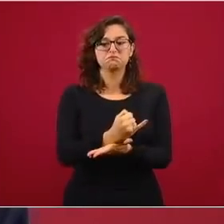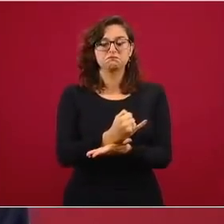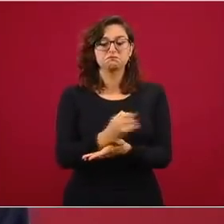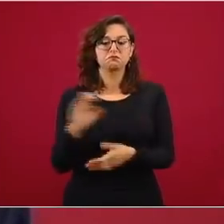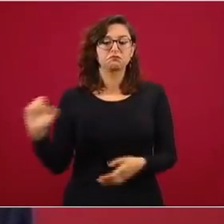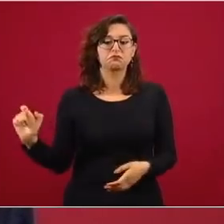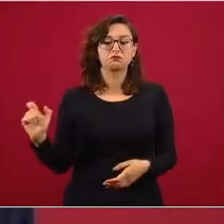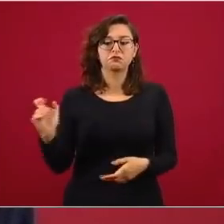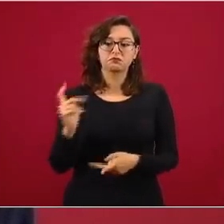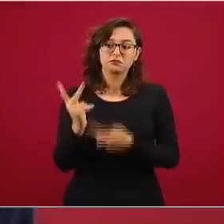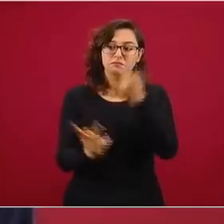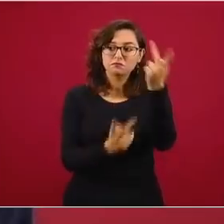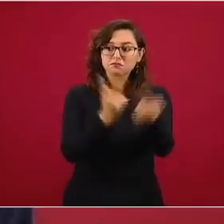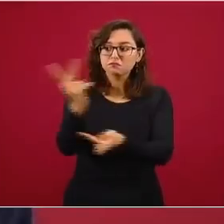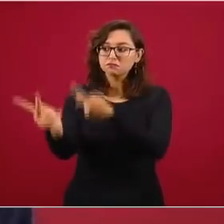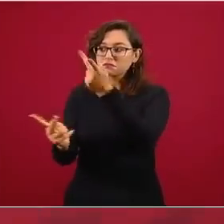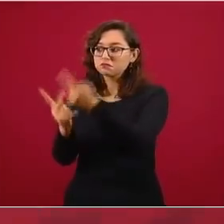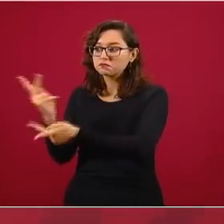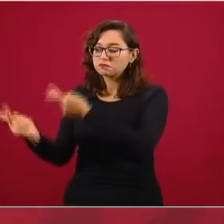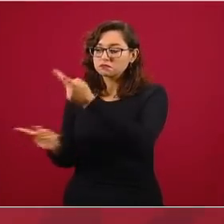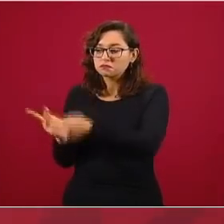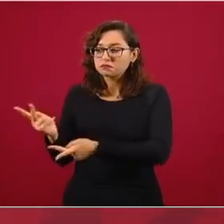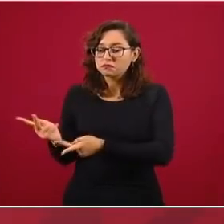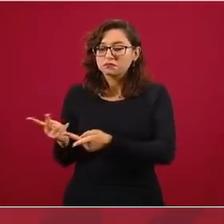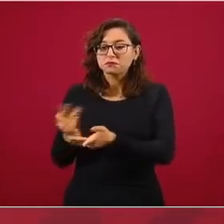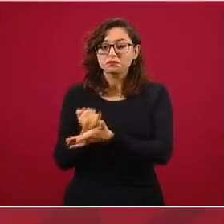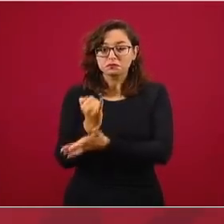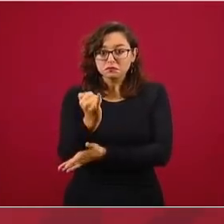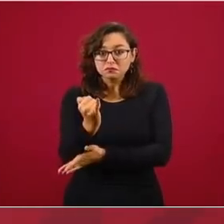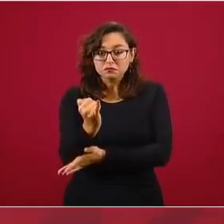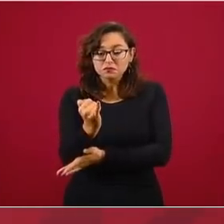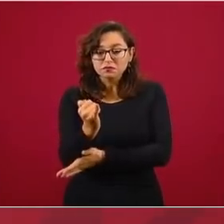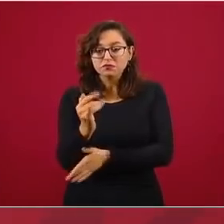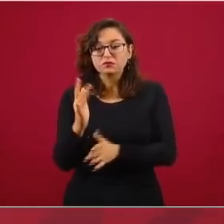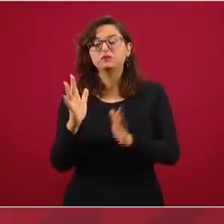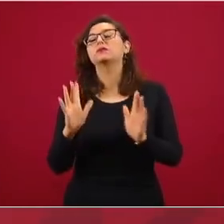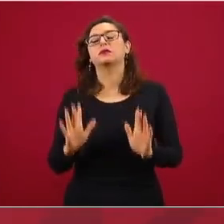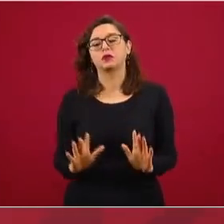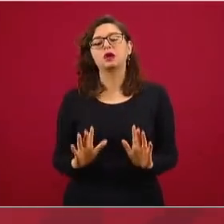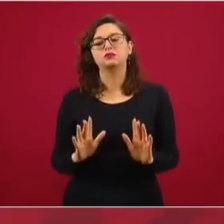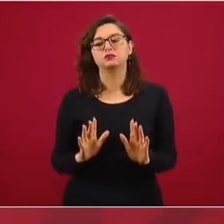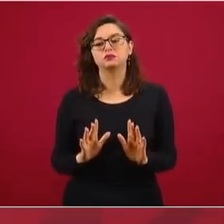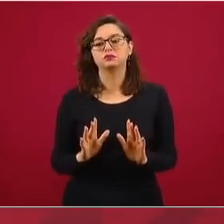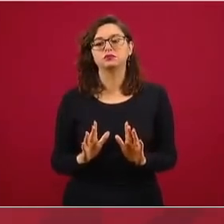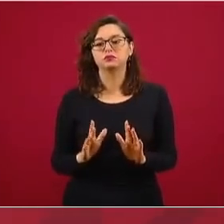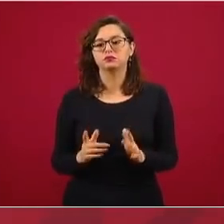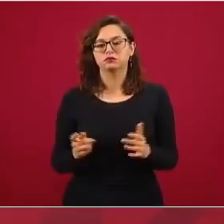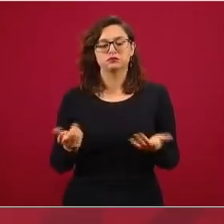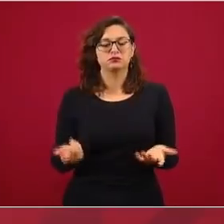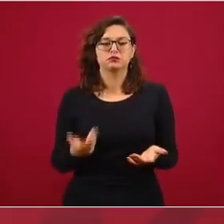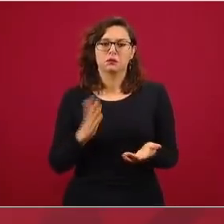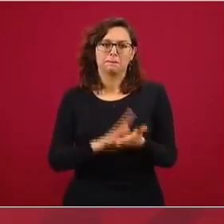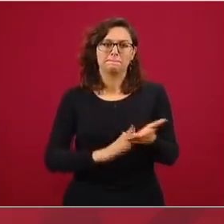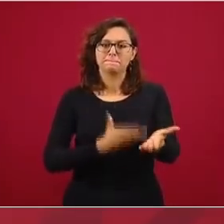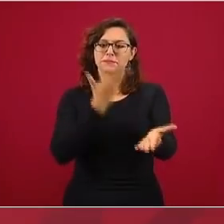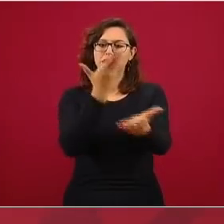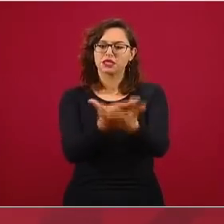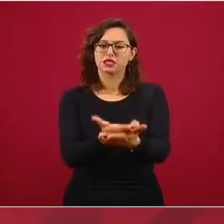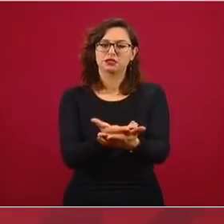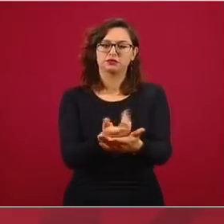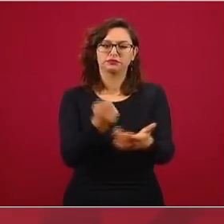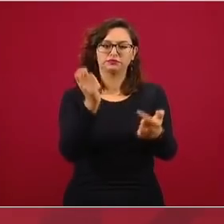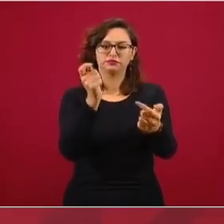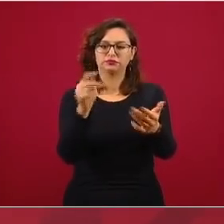consulta, se llenan los requisitos, se